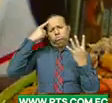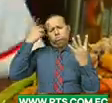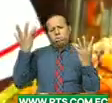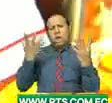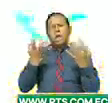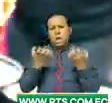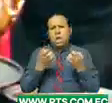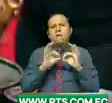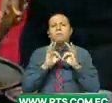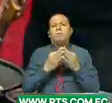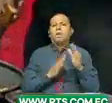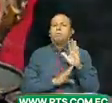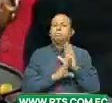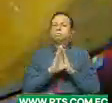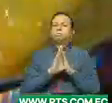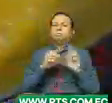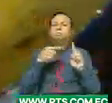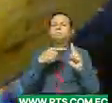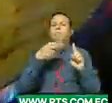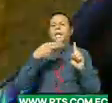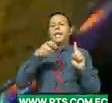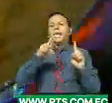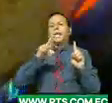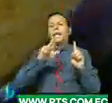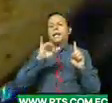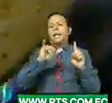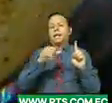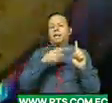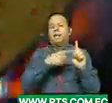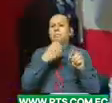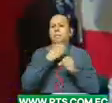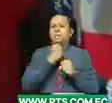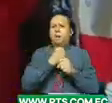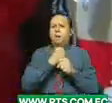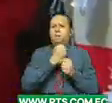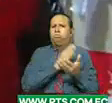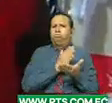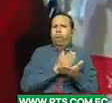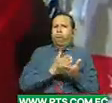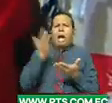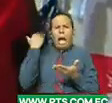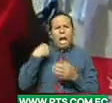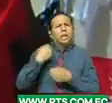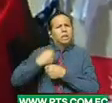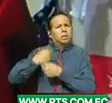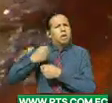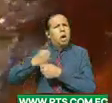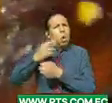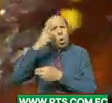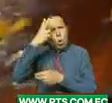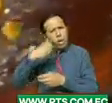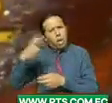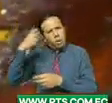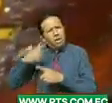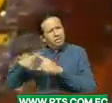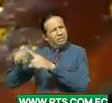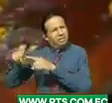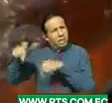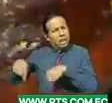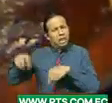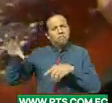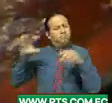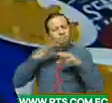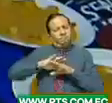de la familia, ¿no? Henry Salazar es el duro de la cocina. Ha trabajado en varios hoteles reconocidos de Guayaquil y ahora quiso unirse en